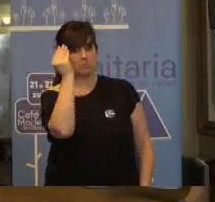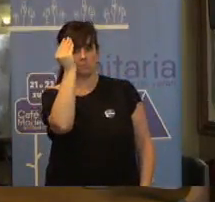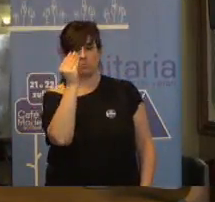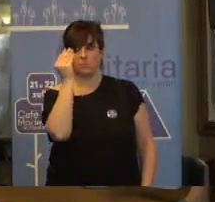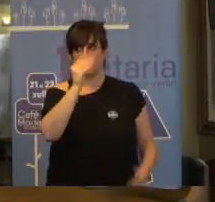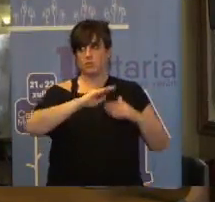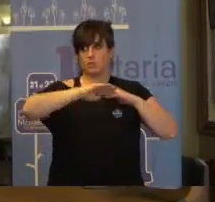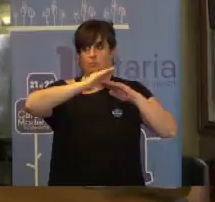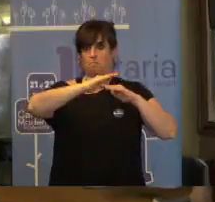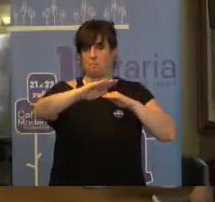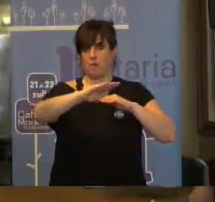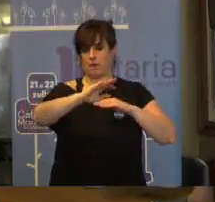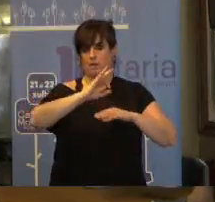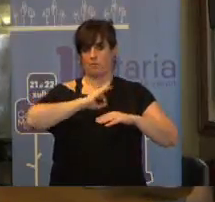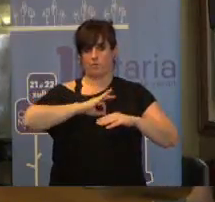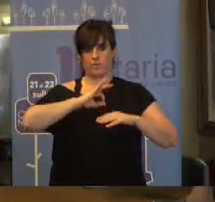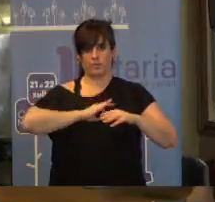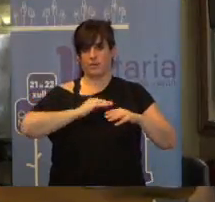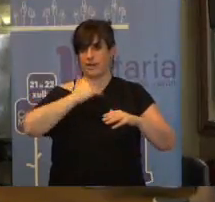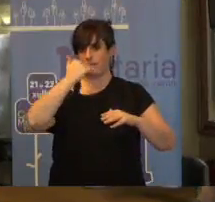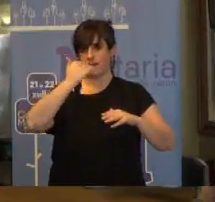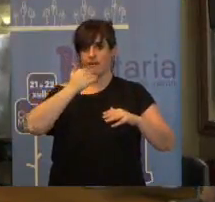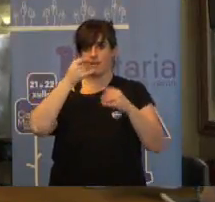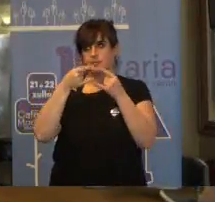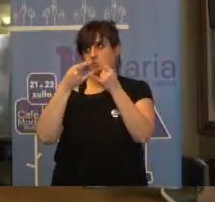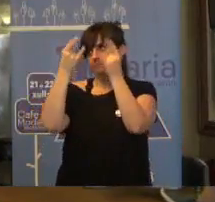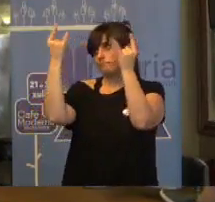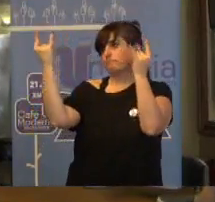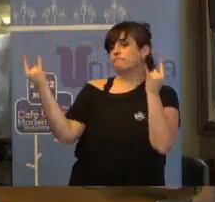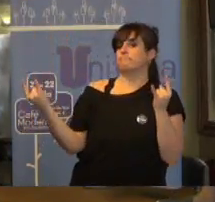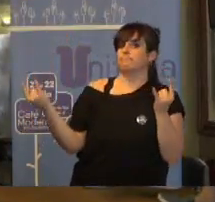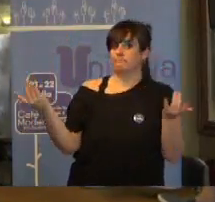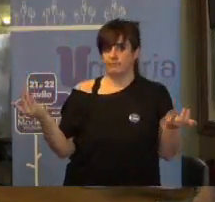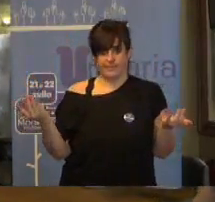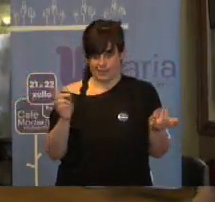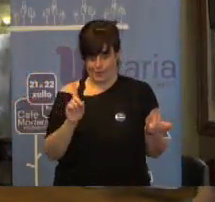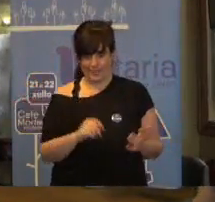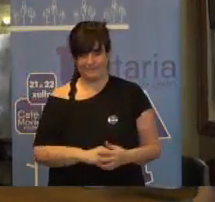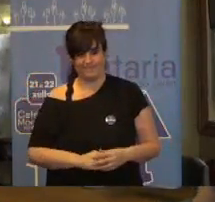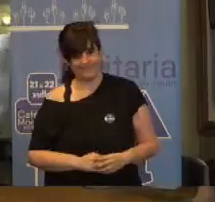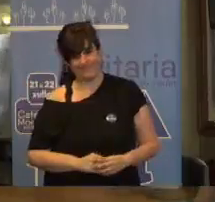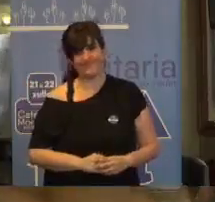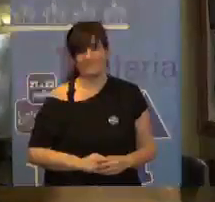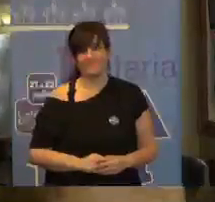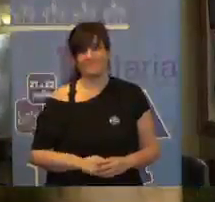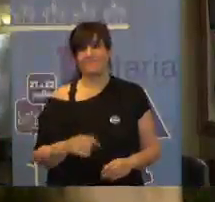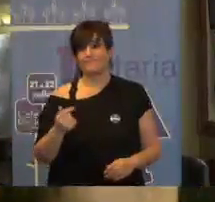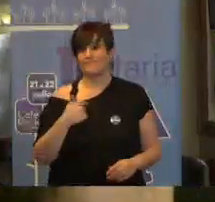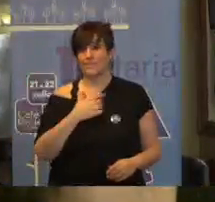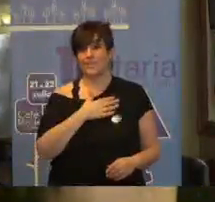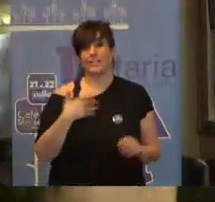Pontevedra é un idilio, non, de planificación, e non é así, non. Bueno, eu quería comentar dúas